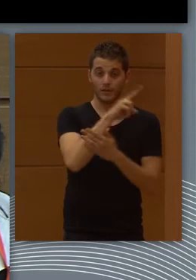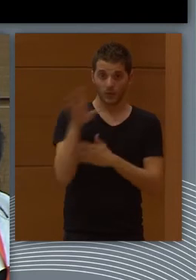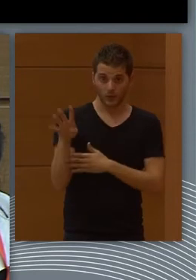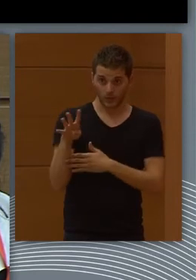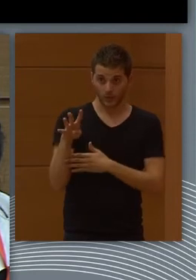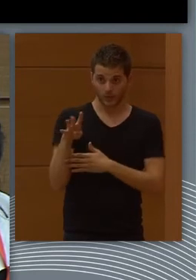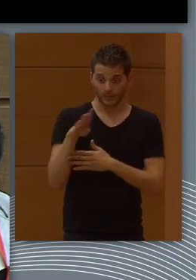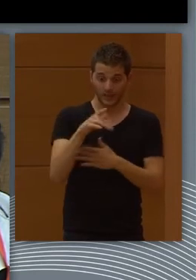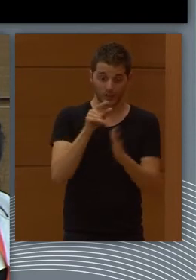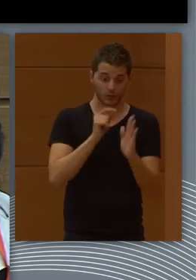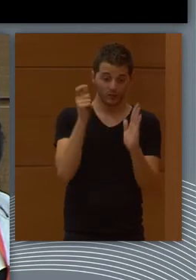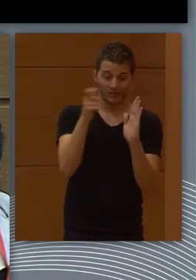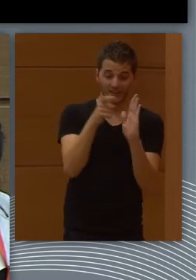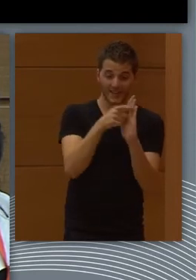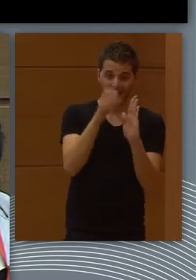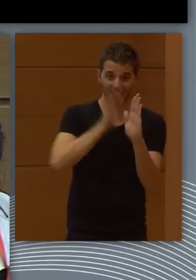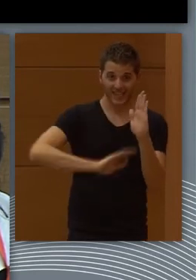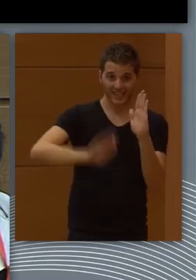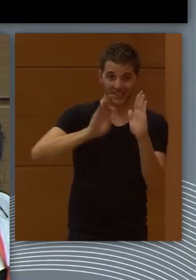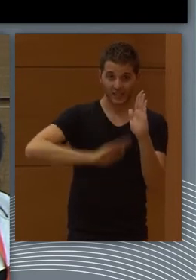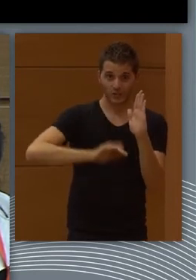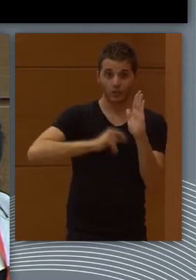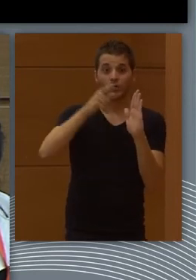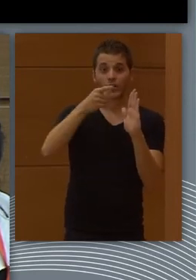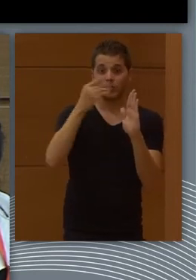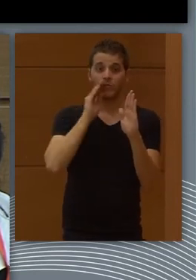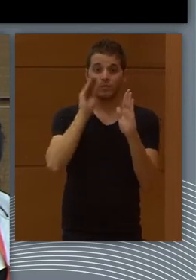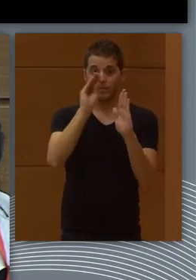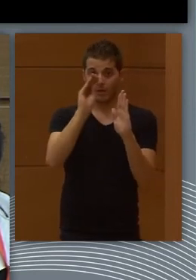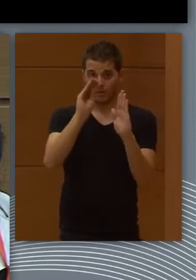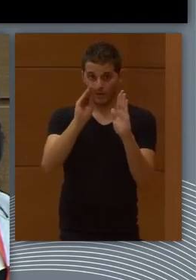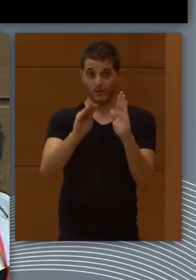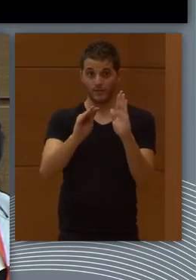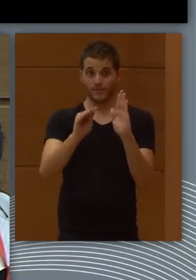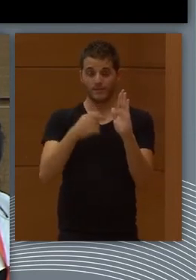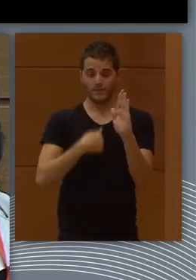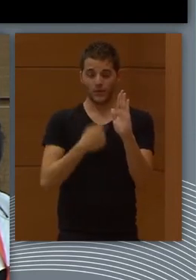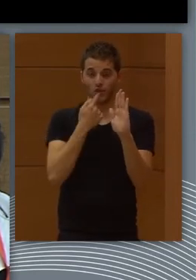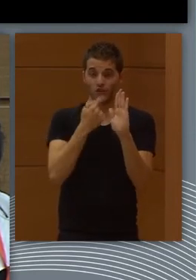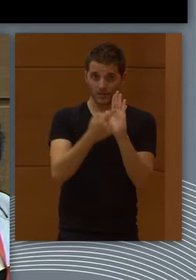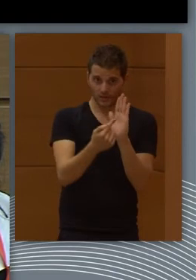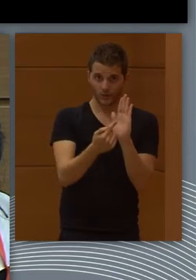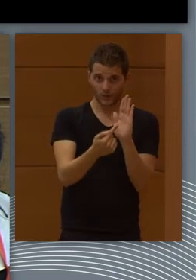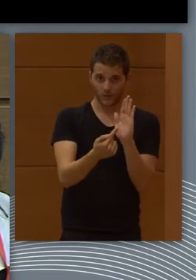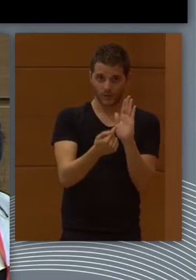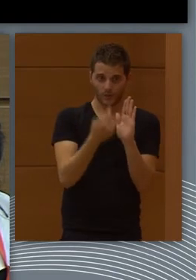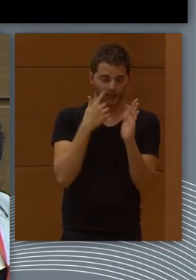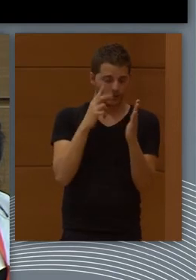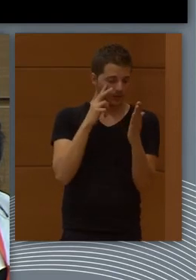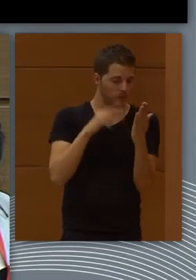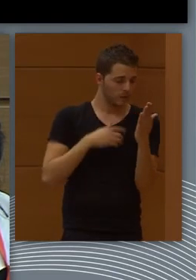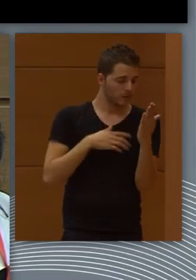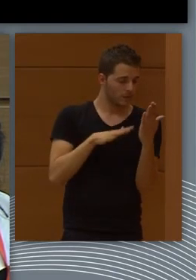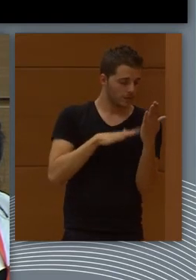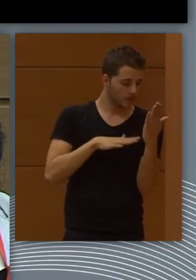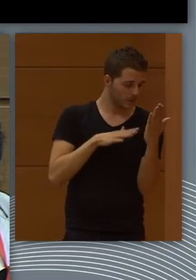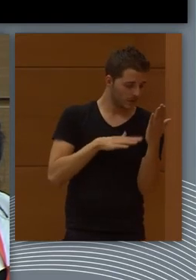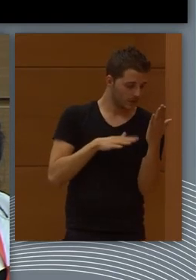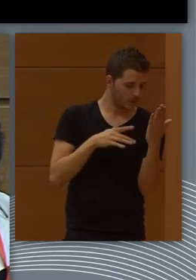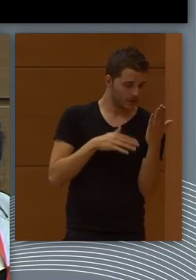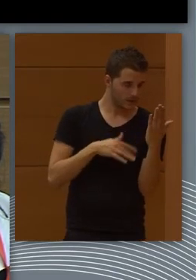apartado concreto de eso que tú comentas. Y te digo, mira, vamos a ver dónde está.